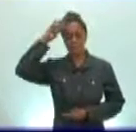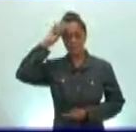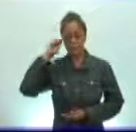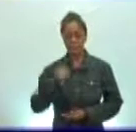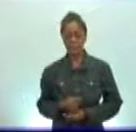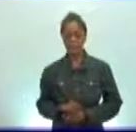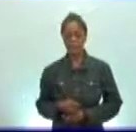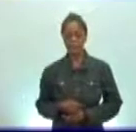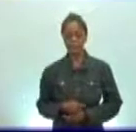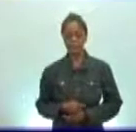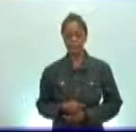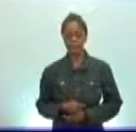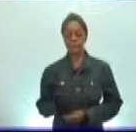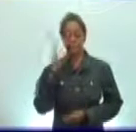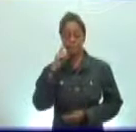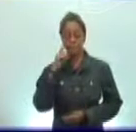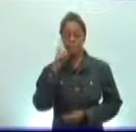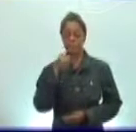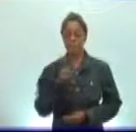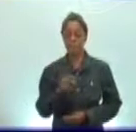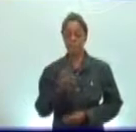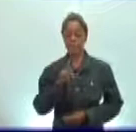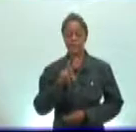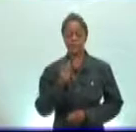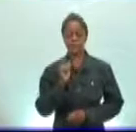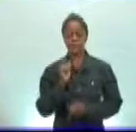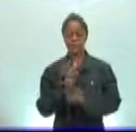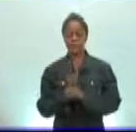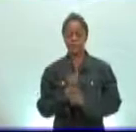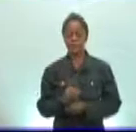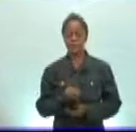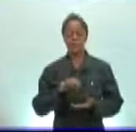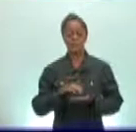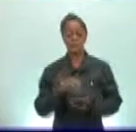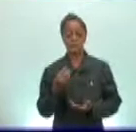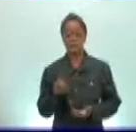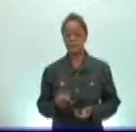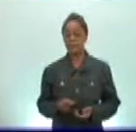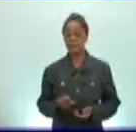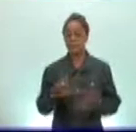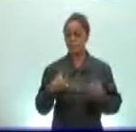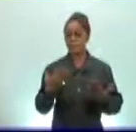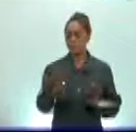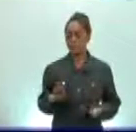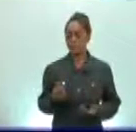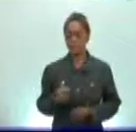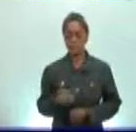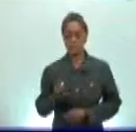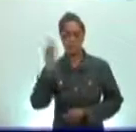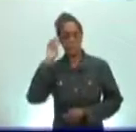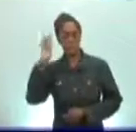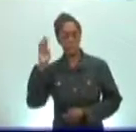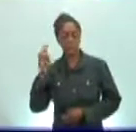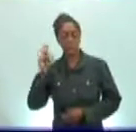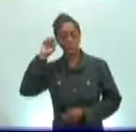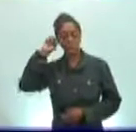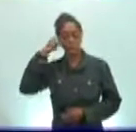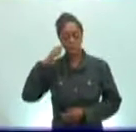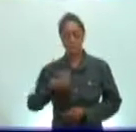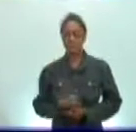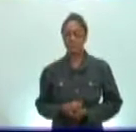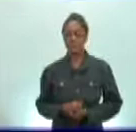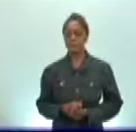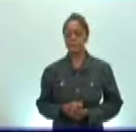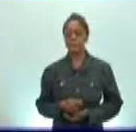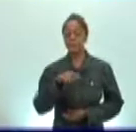Vamos a pasar a un nuevo encuentro donde tenemos como objetivo recordar lo aprendido.